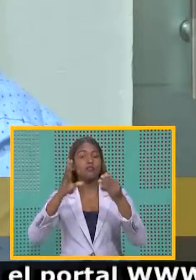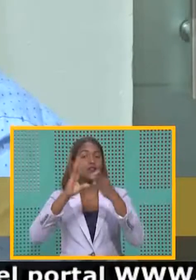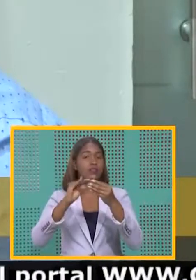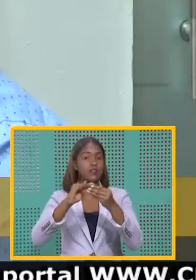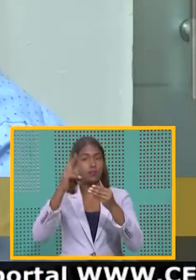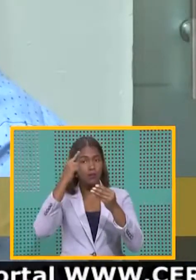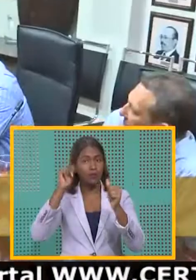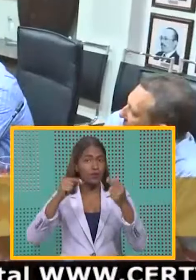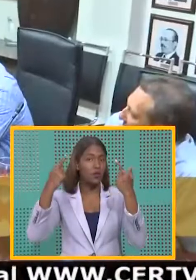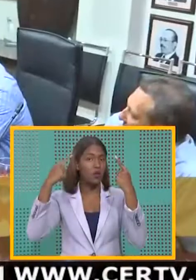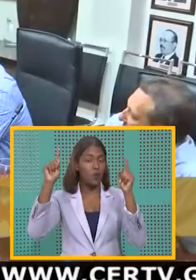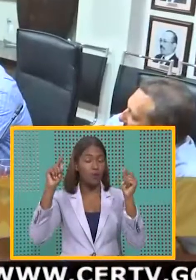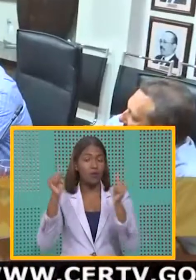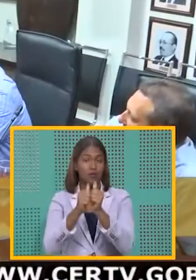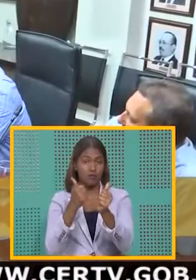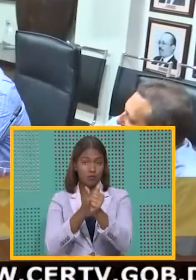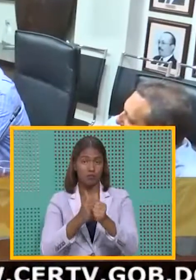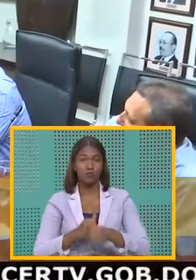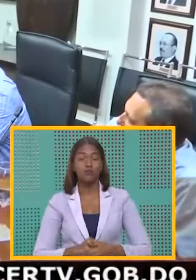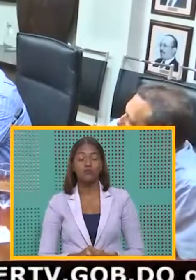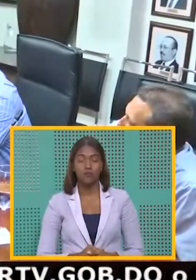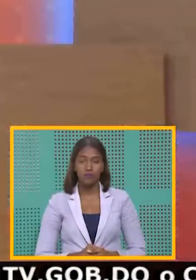para cumplir con mi deber.